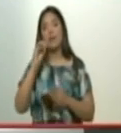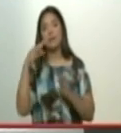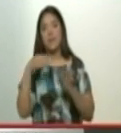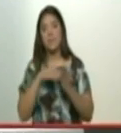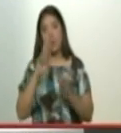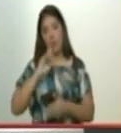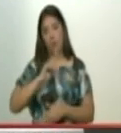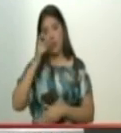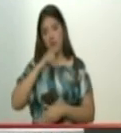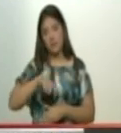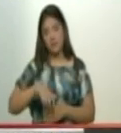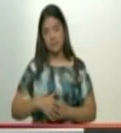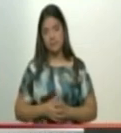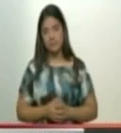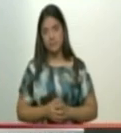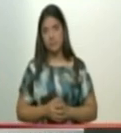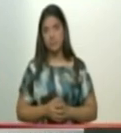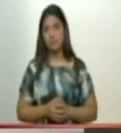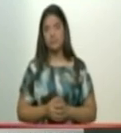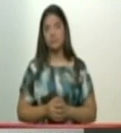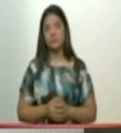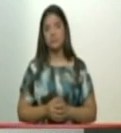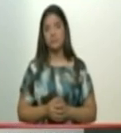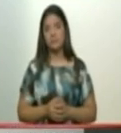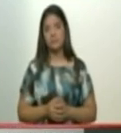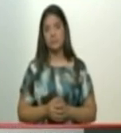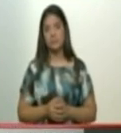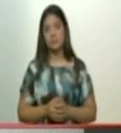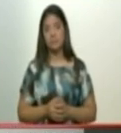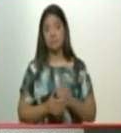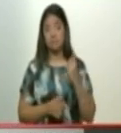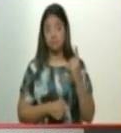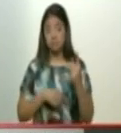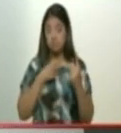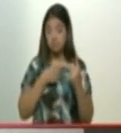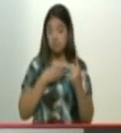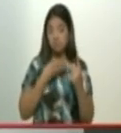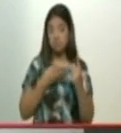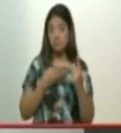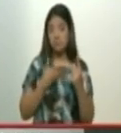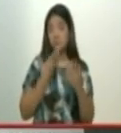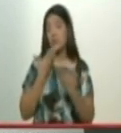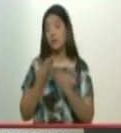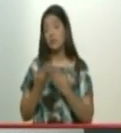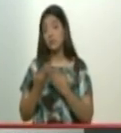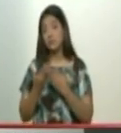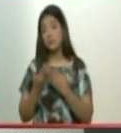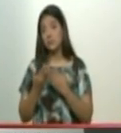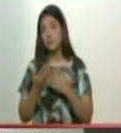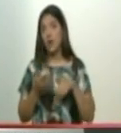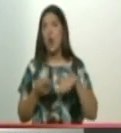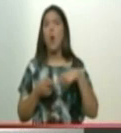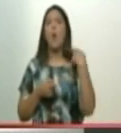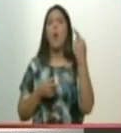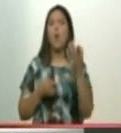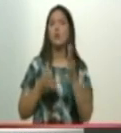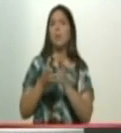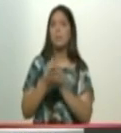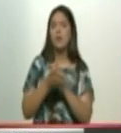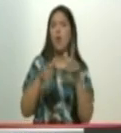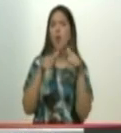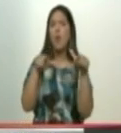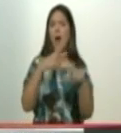1.340.000 bolívares. Señor Carlos Trejo le solicita a un compañero amigo en la ciudad de